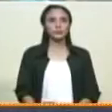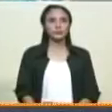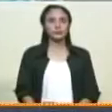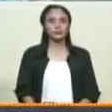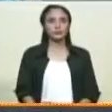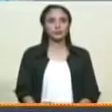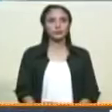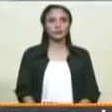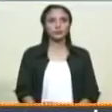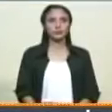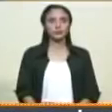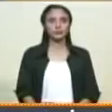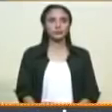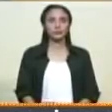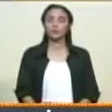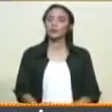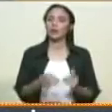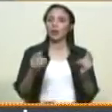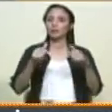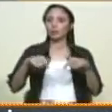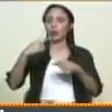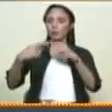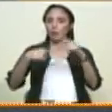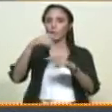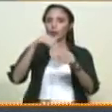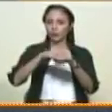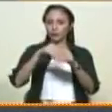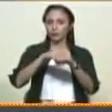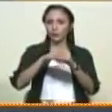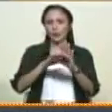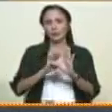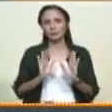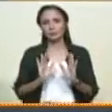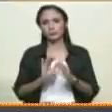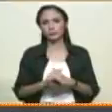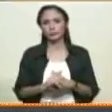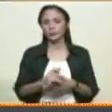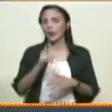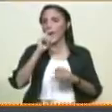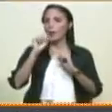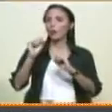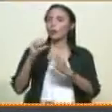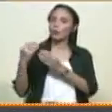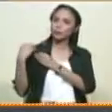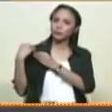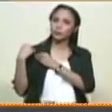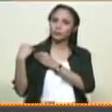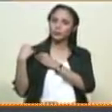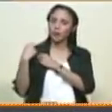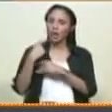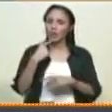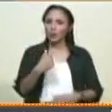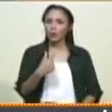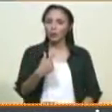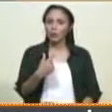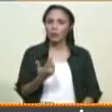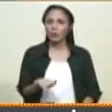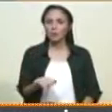Y hoy, luego de las elecciones, bueno, el compañero presidente nos ha pedido a esta Asamblea Nacional Constituyente